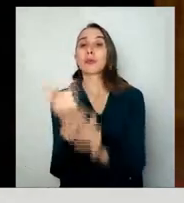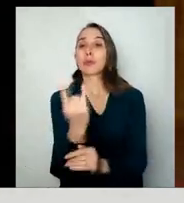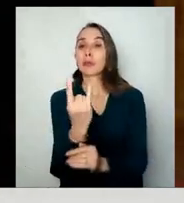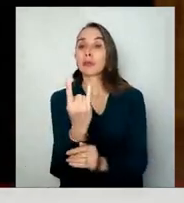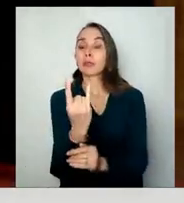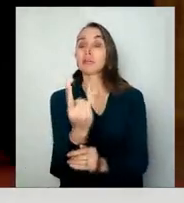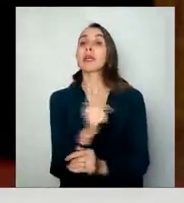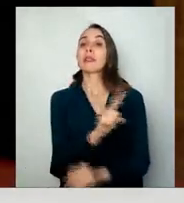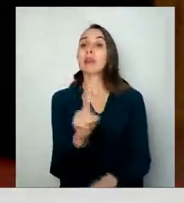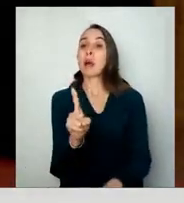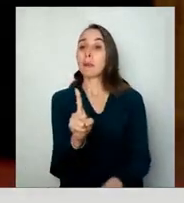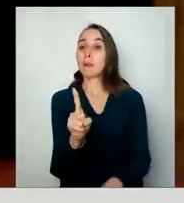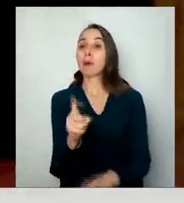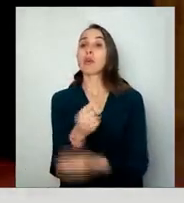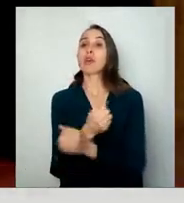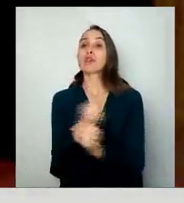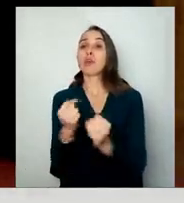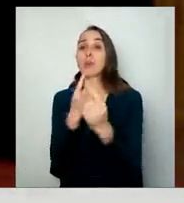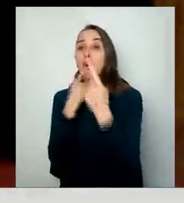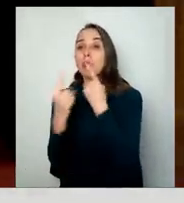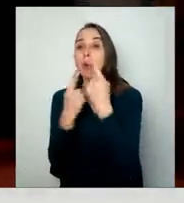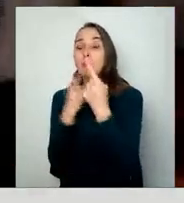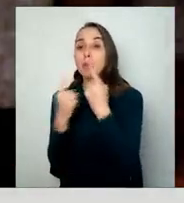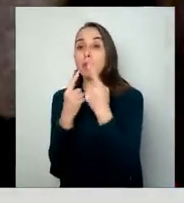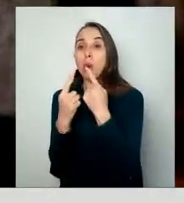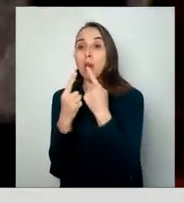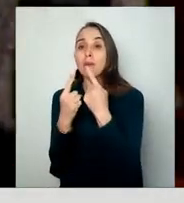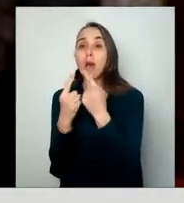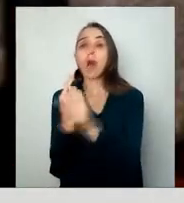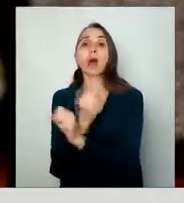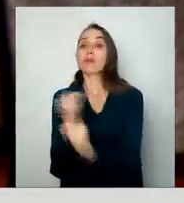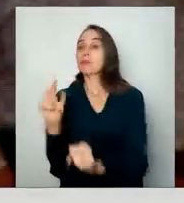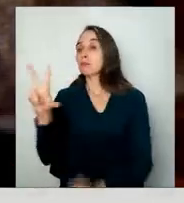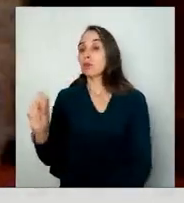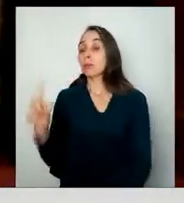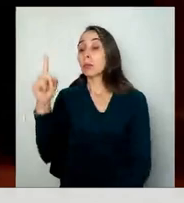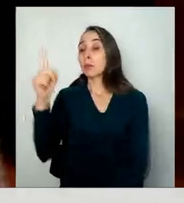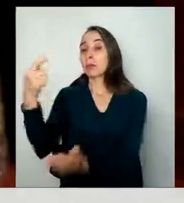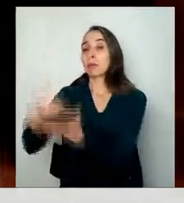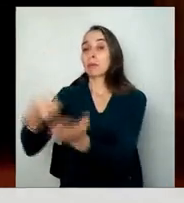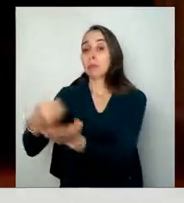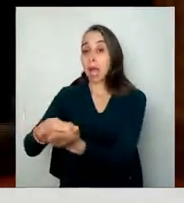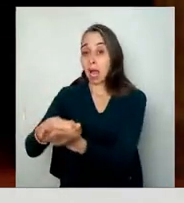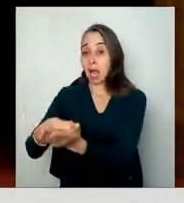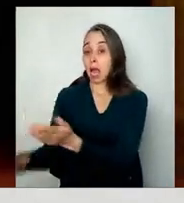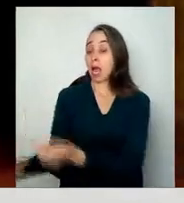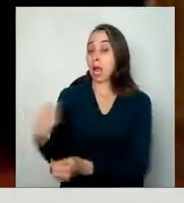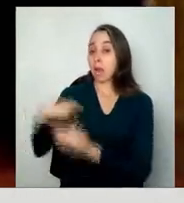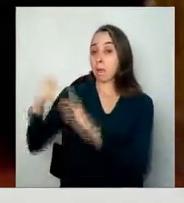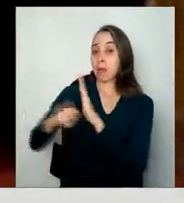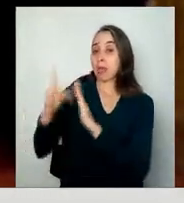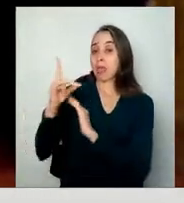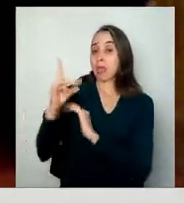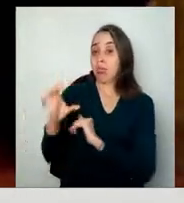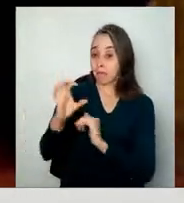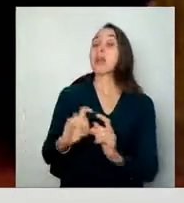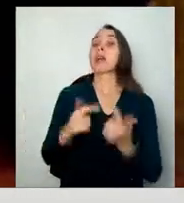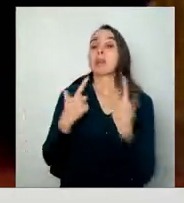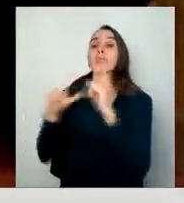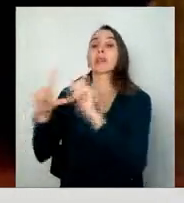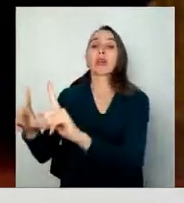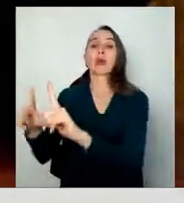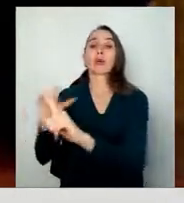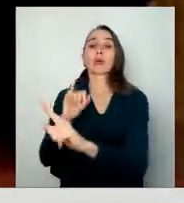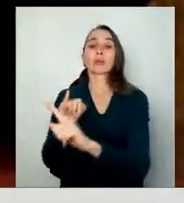que no puedan Rendirse Las respectivas evaluaciones para acceder a esos títulos como estado no podemos permitir que el desarrollo